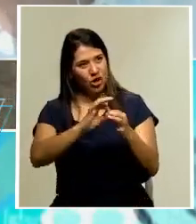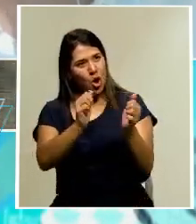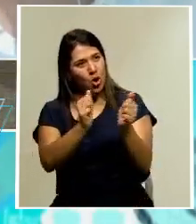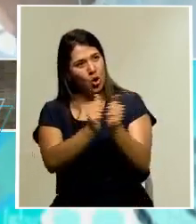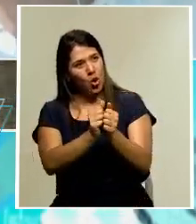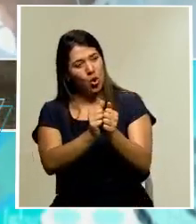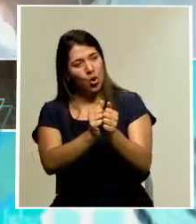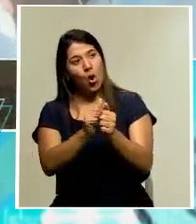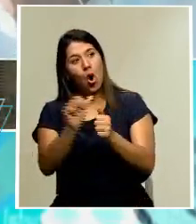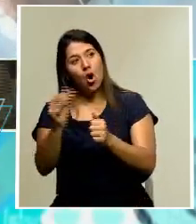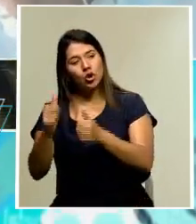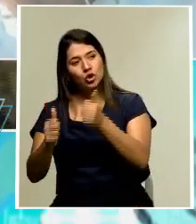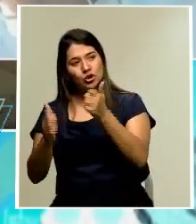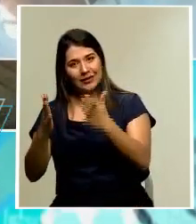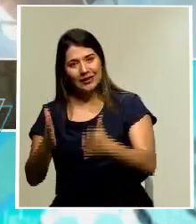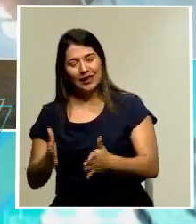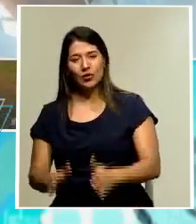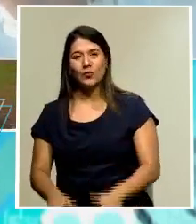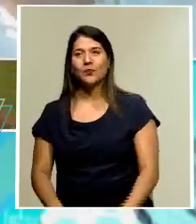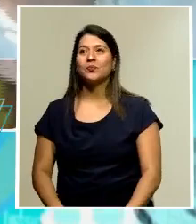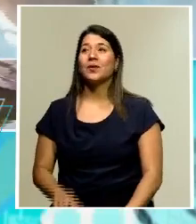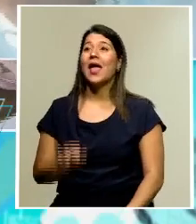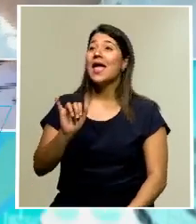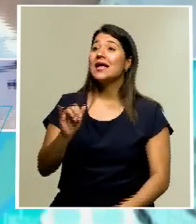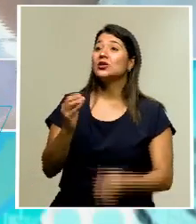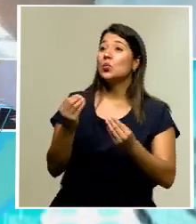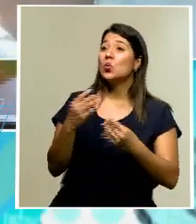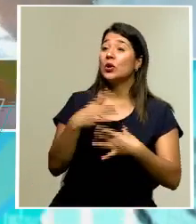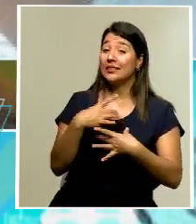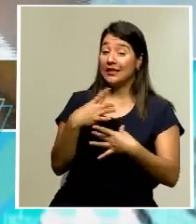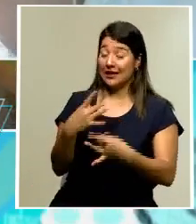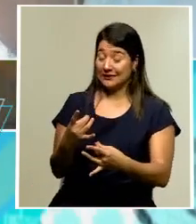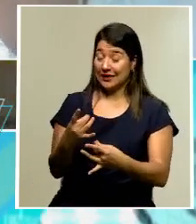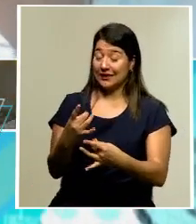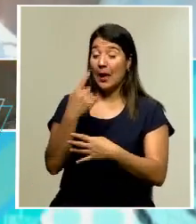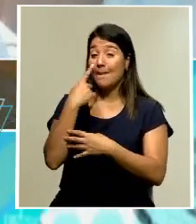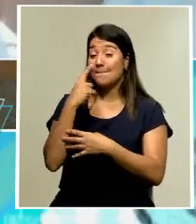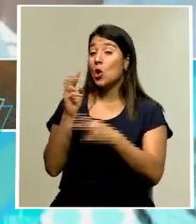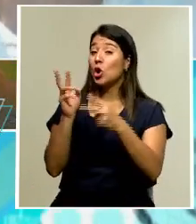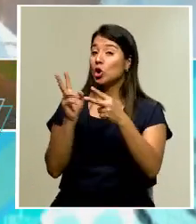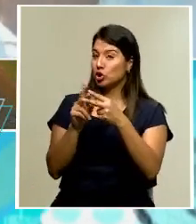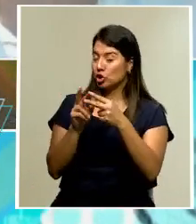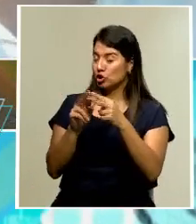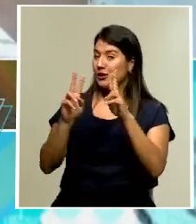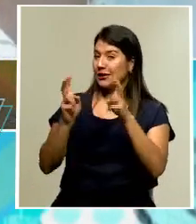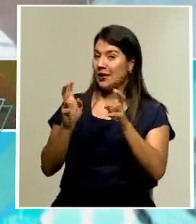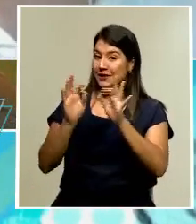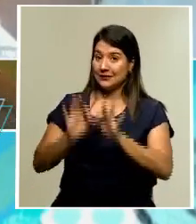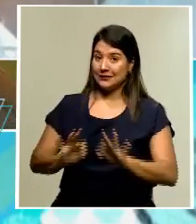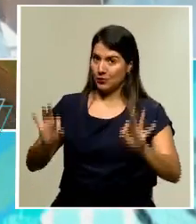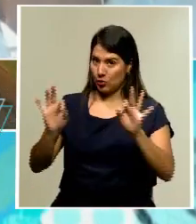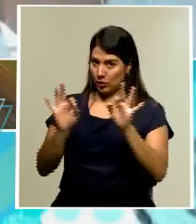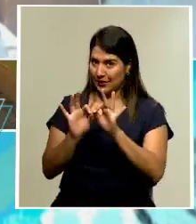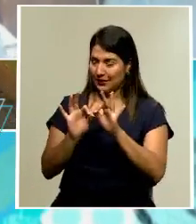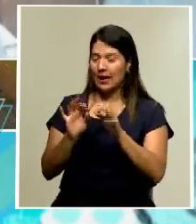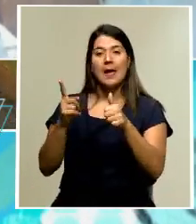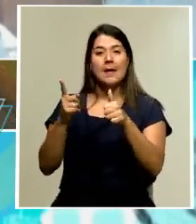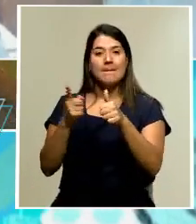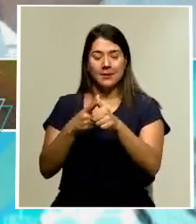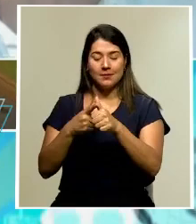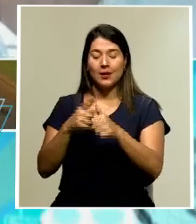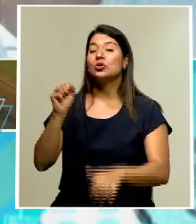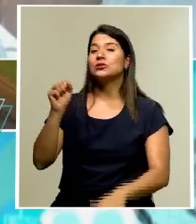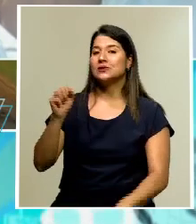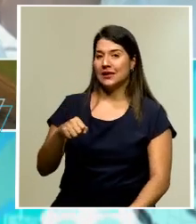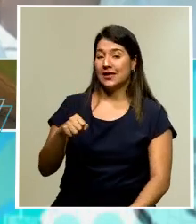posibilidades? Ernesto, eso es muy interesante lo que estás diciendo por dos elementos fundamentales. El primero de ellos es que